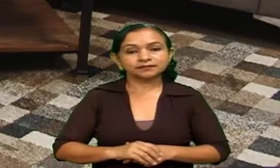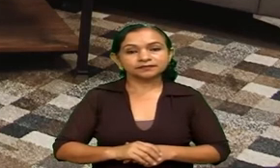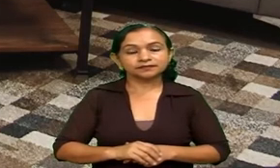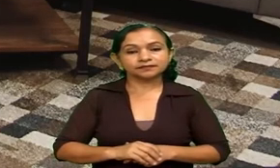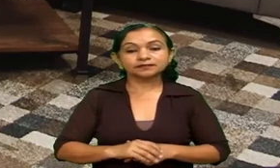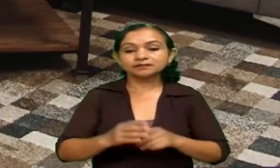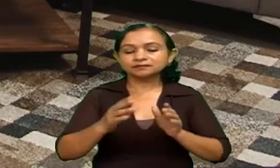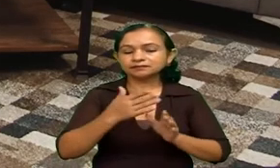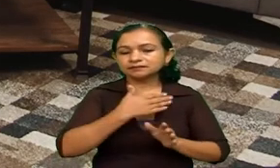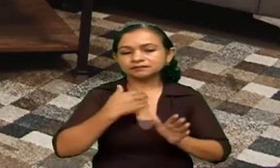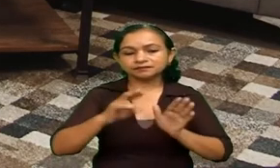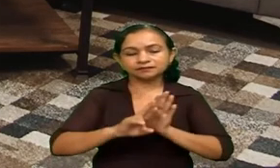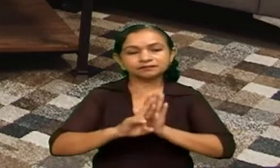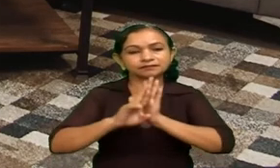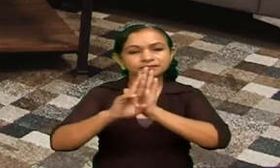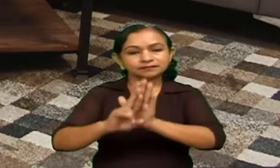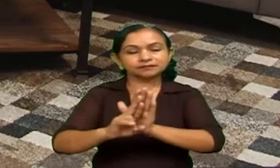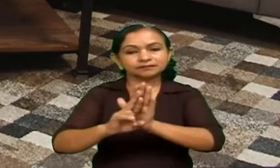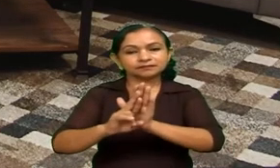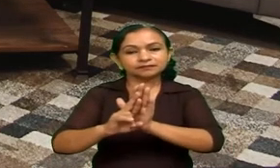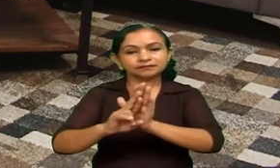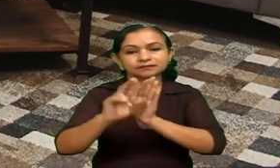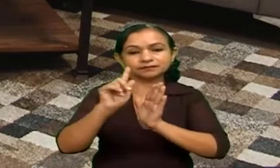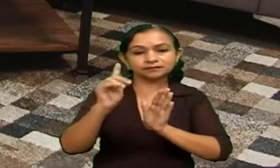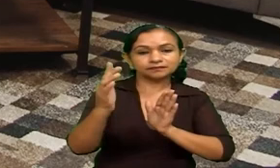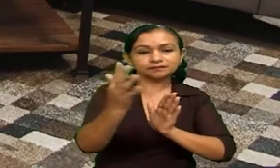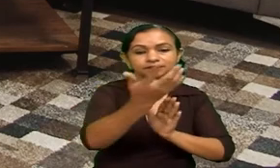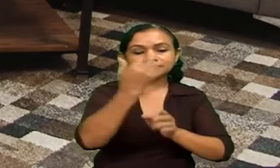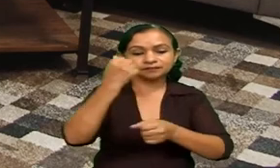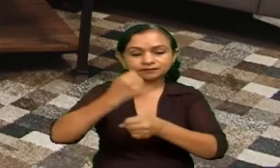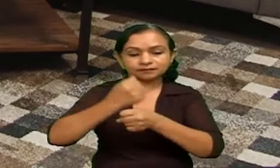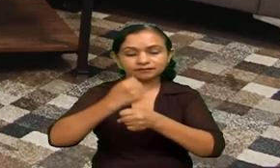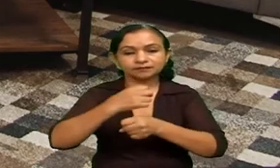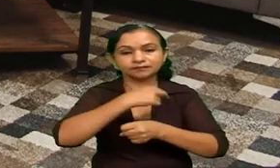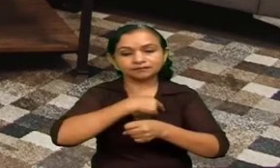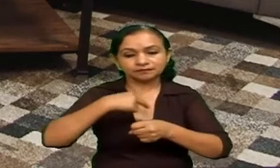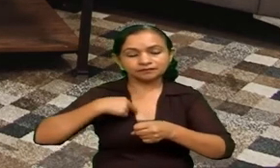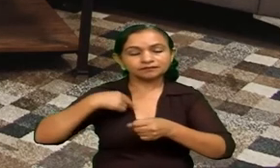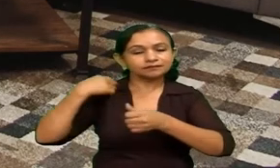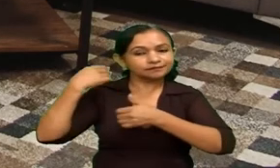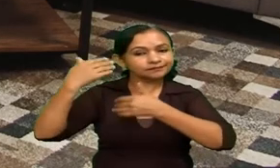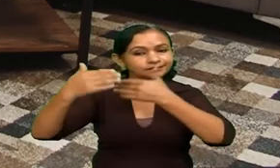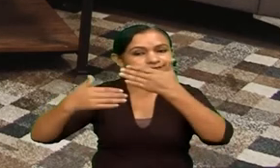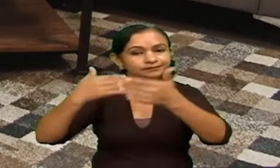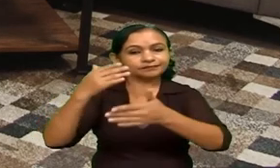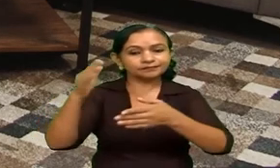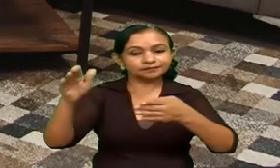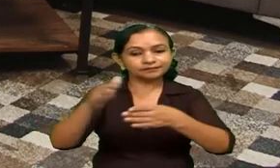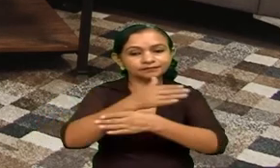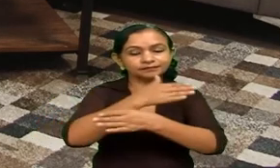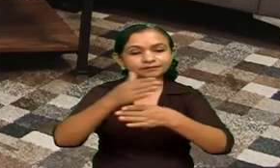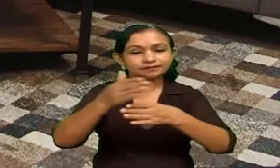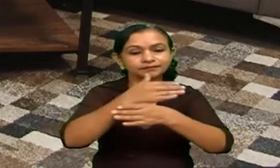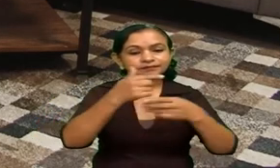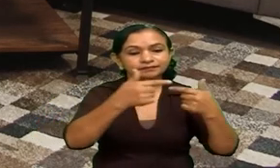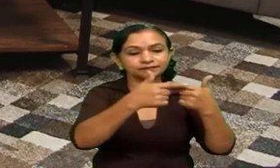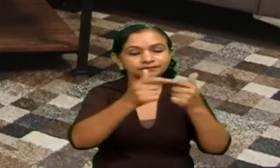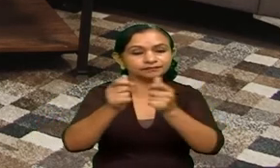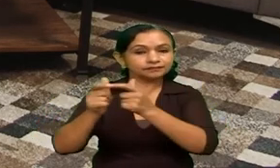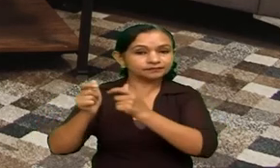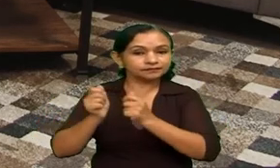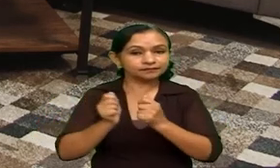el resultado final de todo lo que hemos venido haciendo en todas las diferentes segmentos,